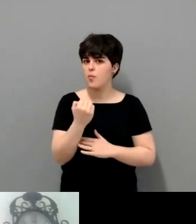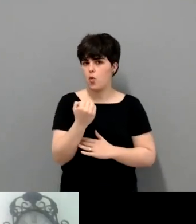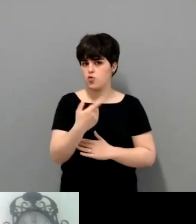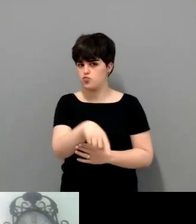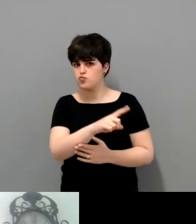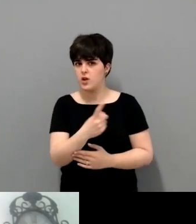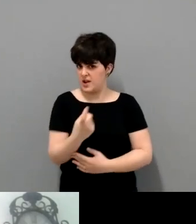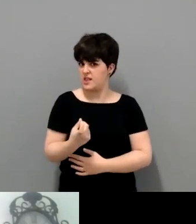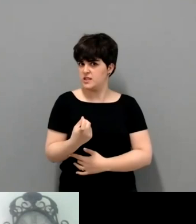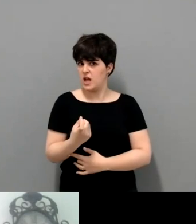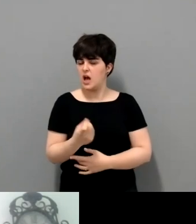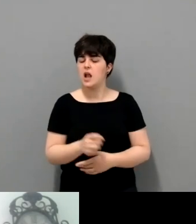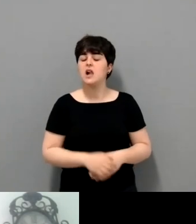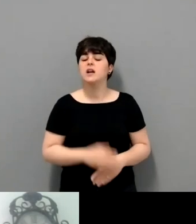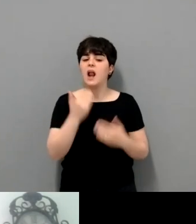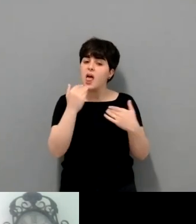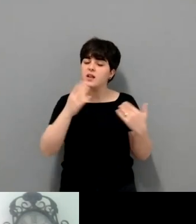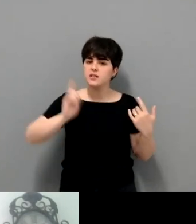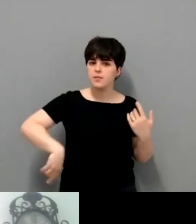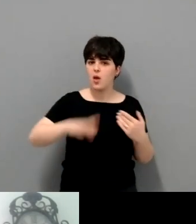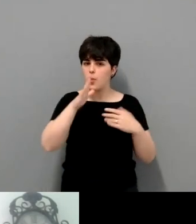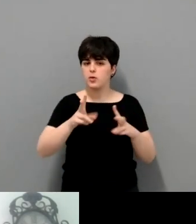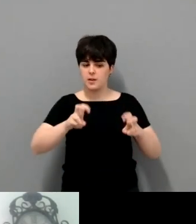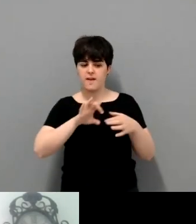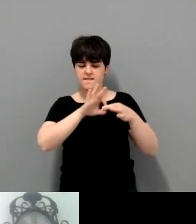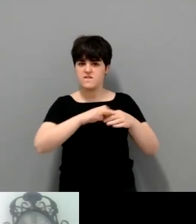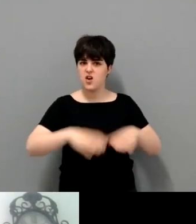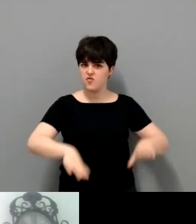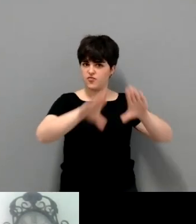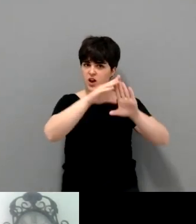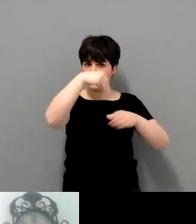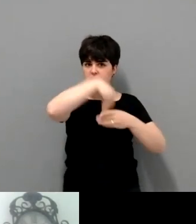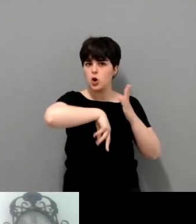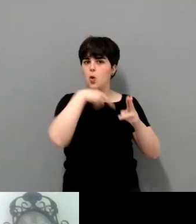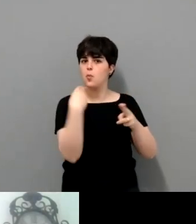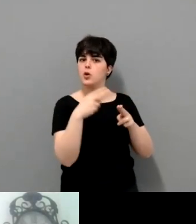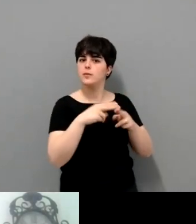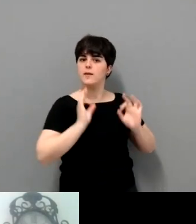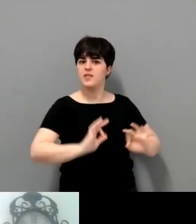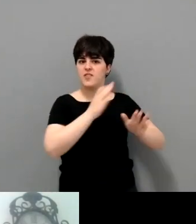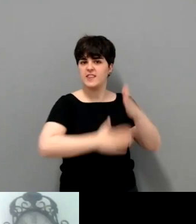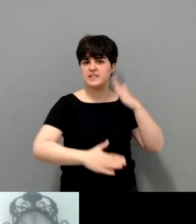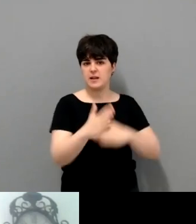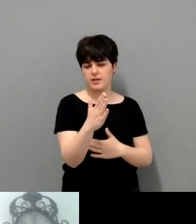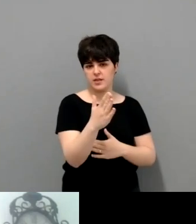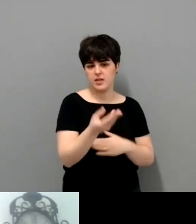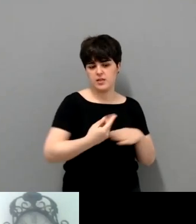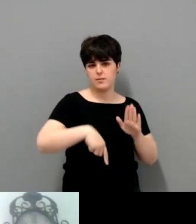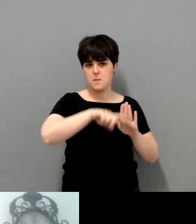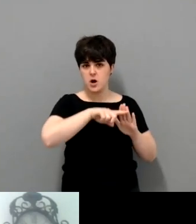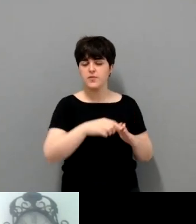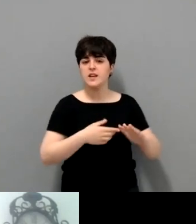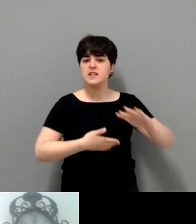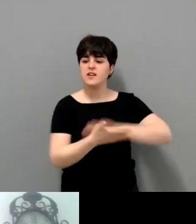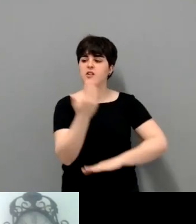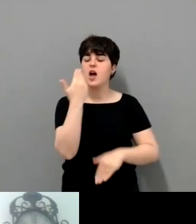Y gracias también por teñir de feminismo las políticas de discapacidad. Un